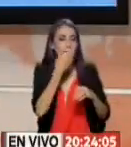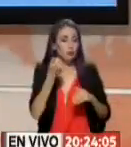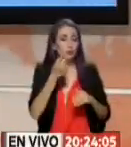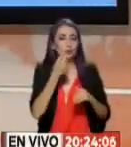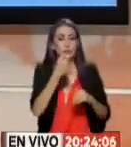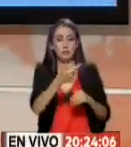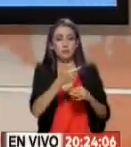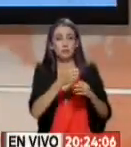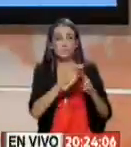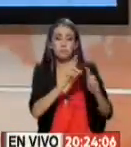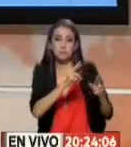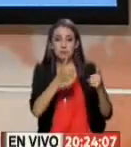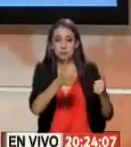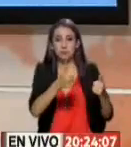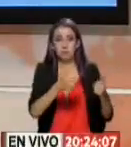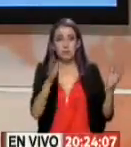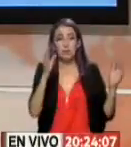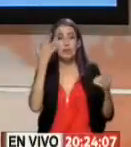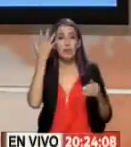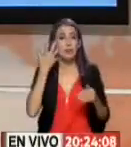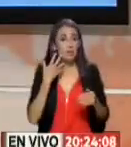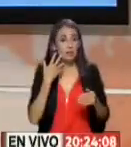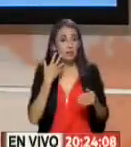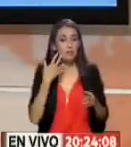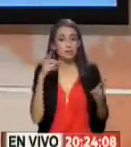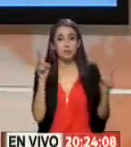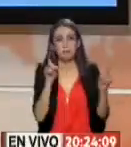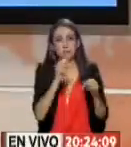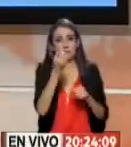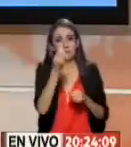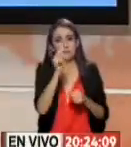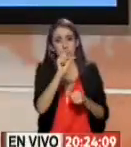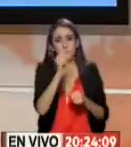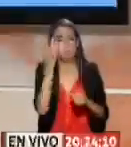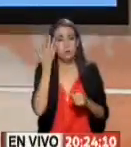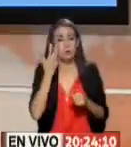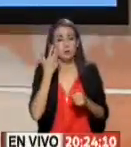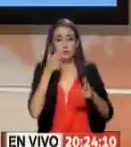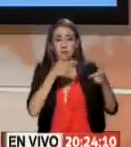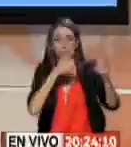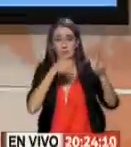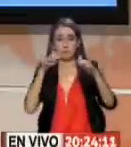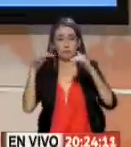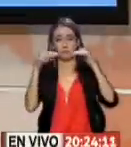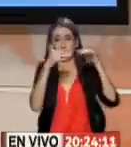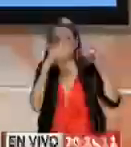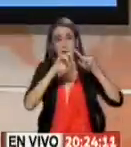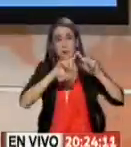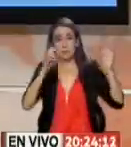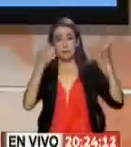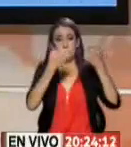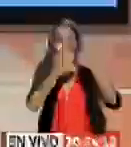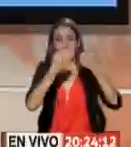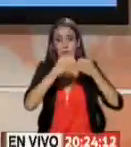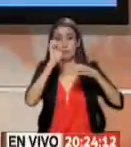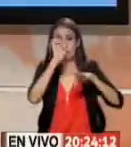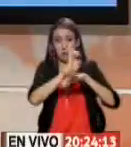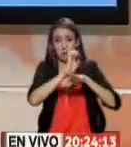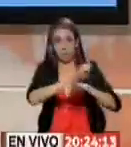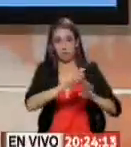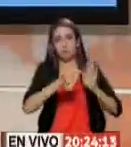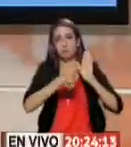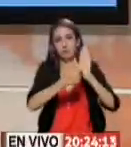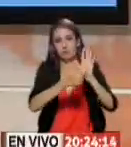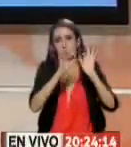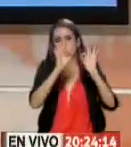armado y, sin embargo, el ejército ecuatoriano, las Fuerzas Armadas ecuatorianas mostraron un buen